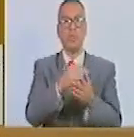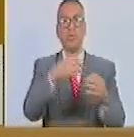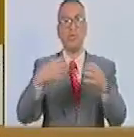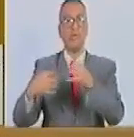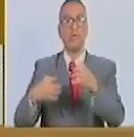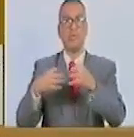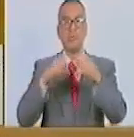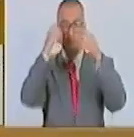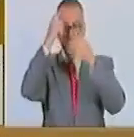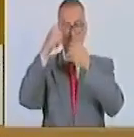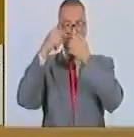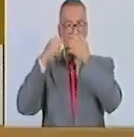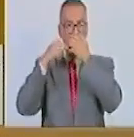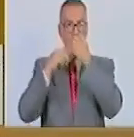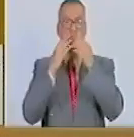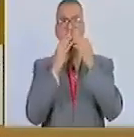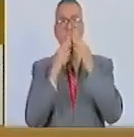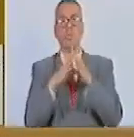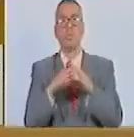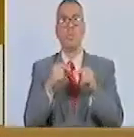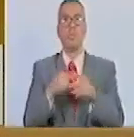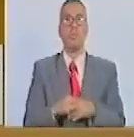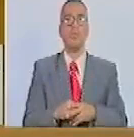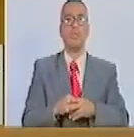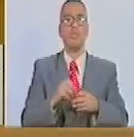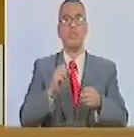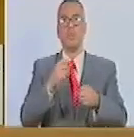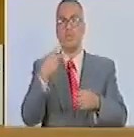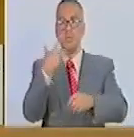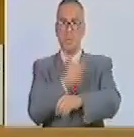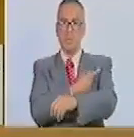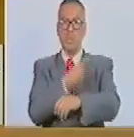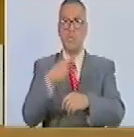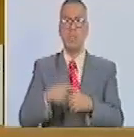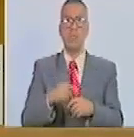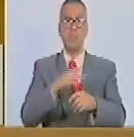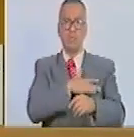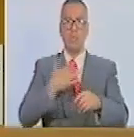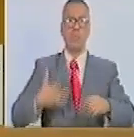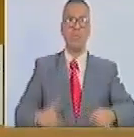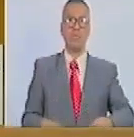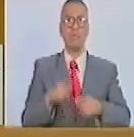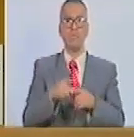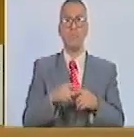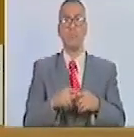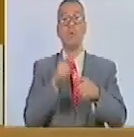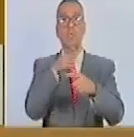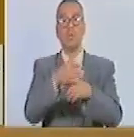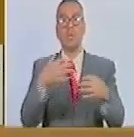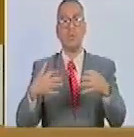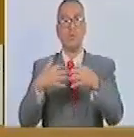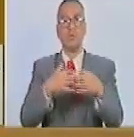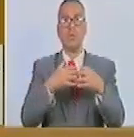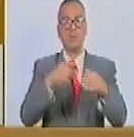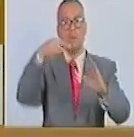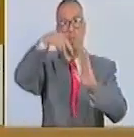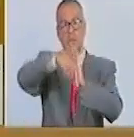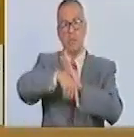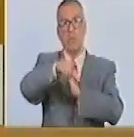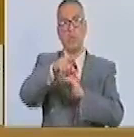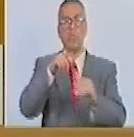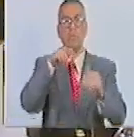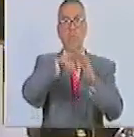otros las mascarillas, los respiradores, los antivirales, China, librando una batalla interna, una